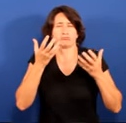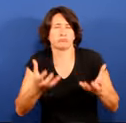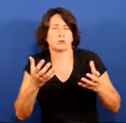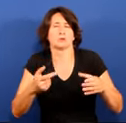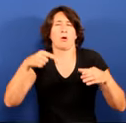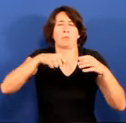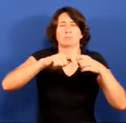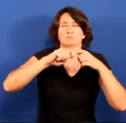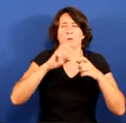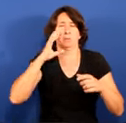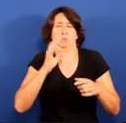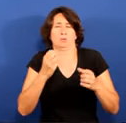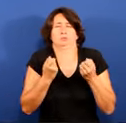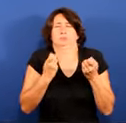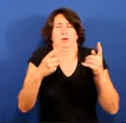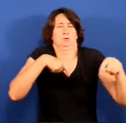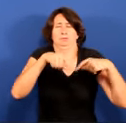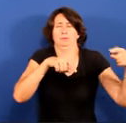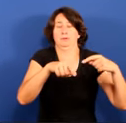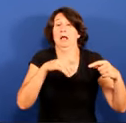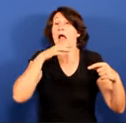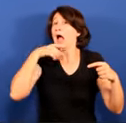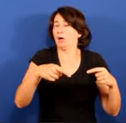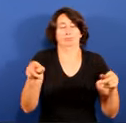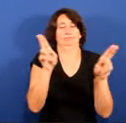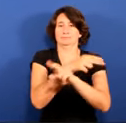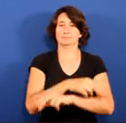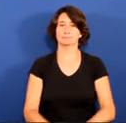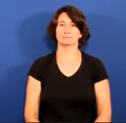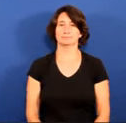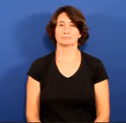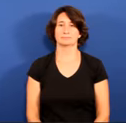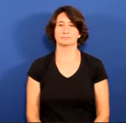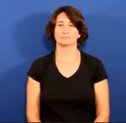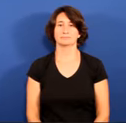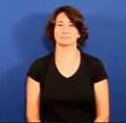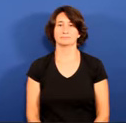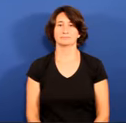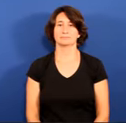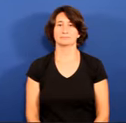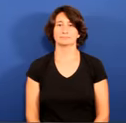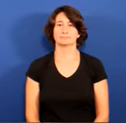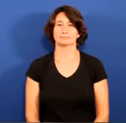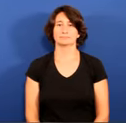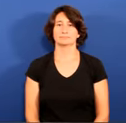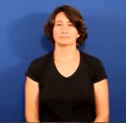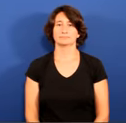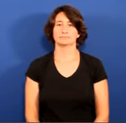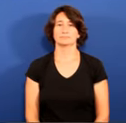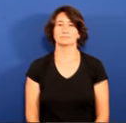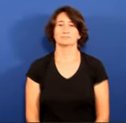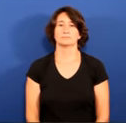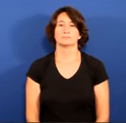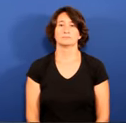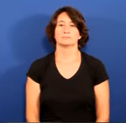largo recorrido, los que quienes desean atravesar, salir o entrar a Vizcaya de forma más rápida y segura, quedando la A8 para los